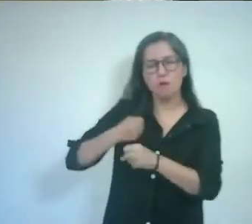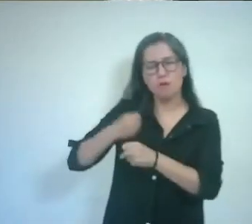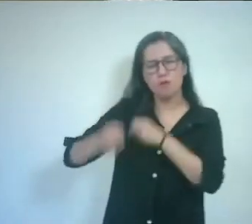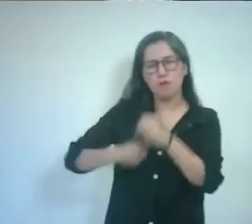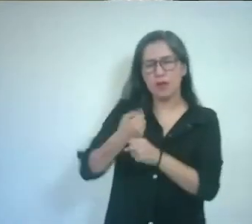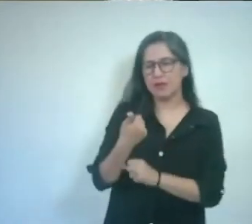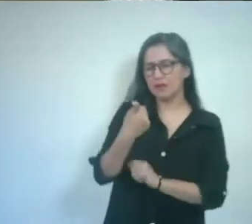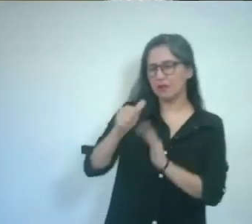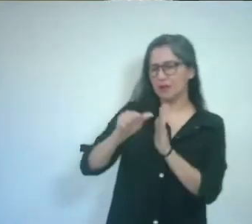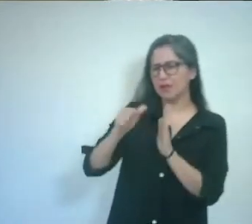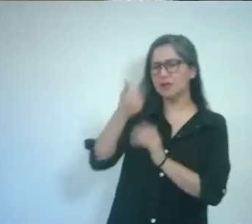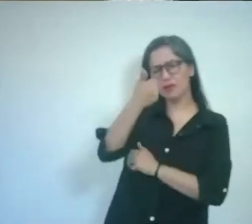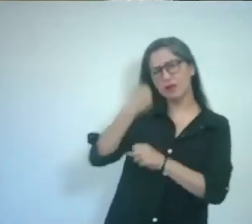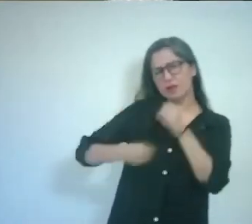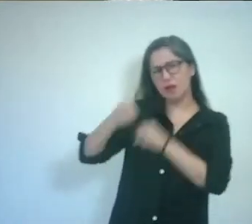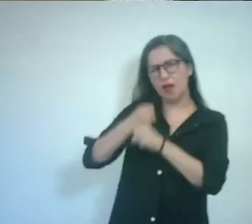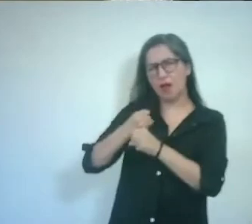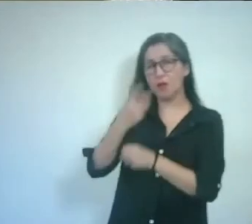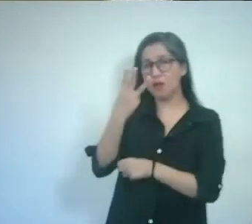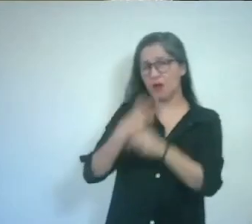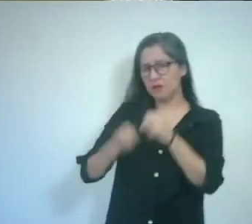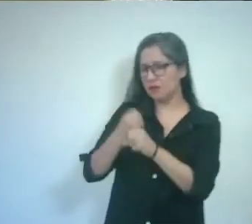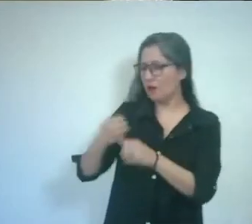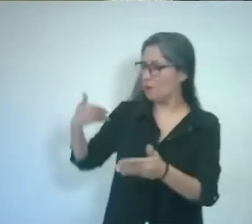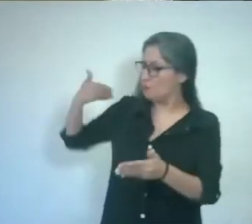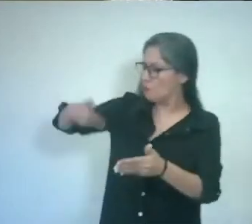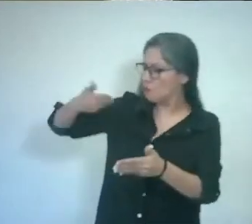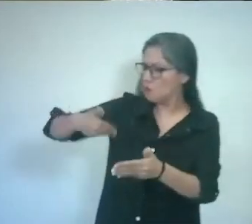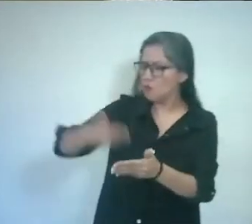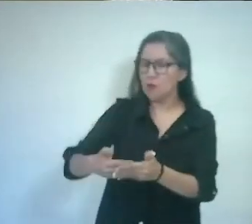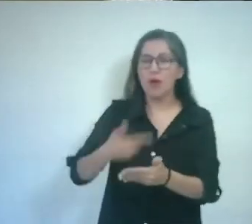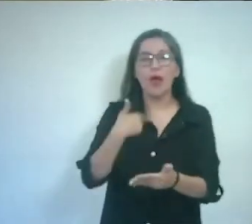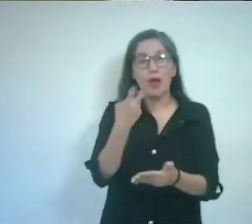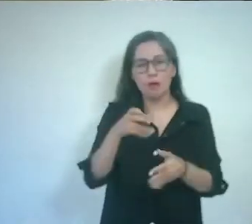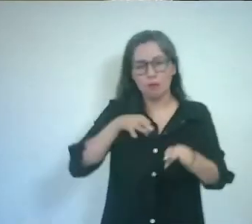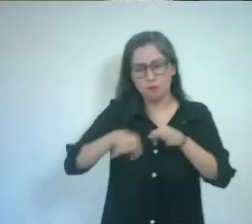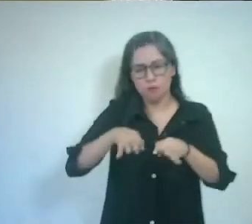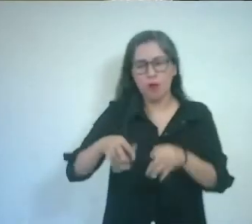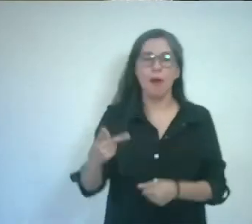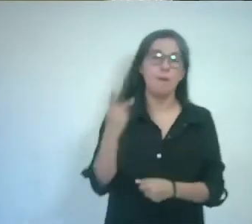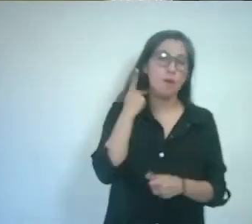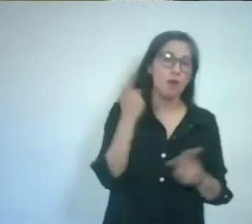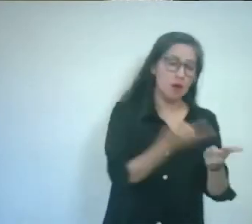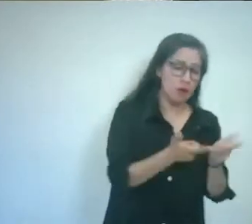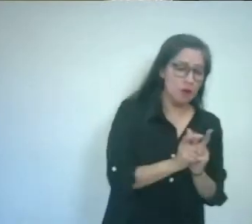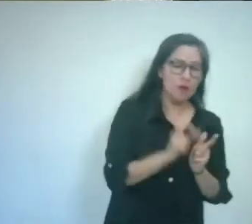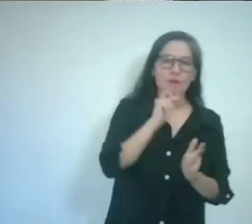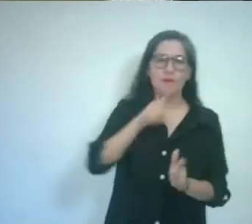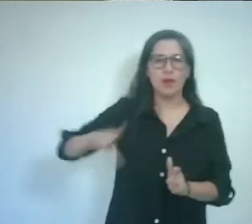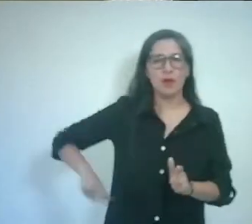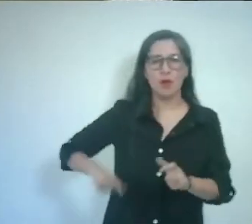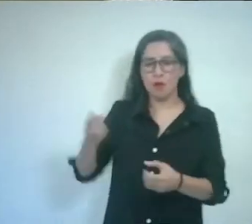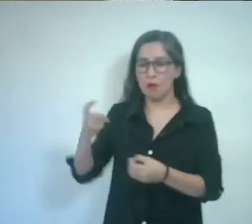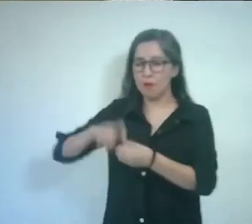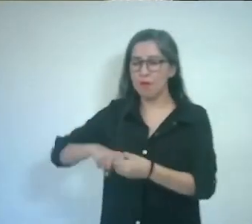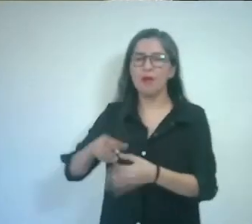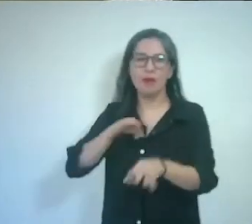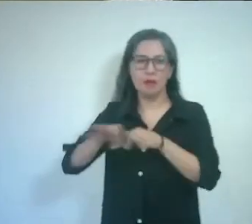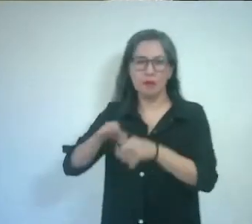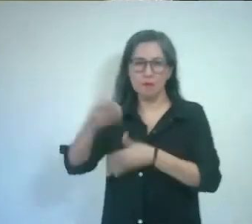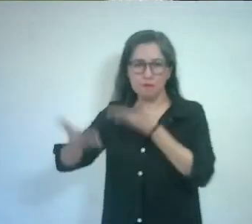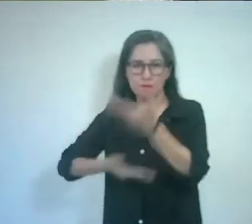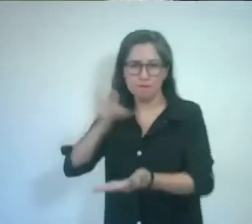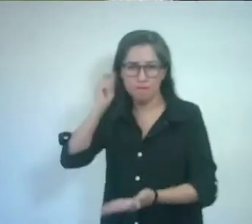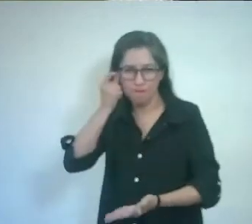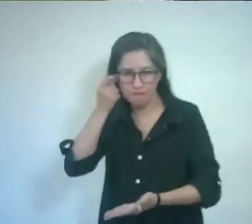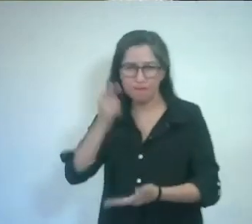últimos 6 y 3 años hemos venido desarrollando como ciudadanos, militantes, políticos y servidores públicos. Confiamos que por